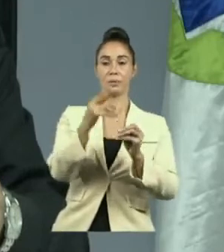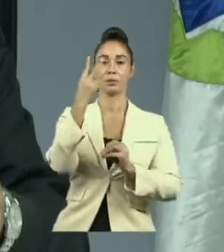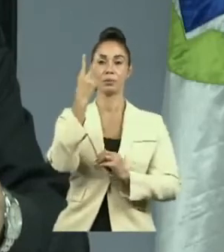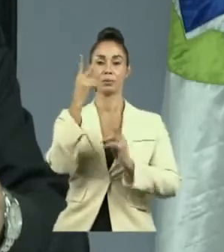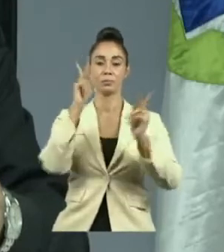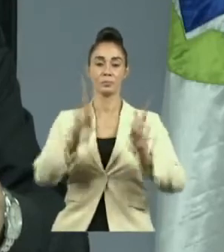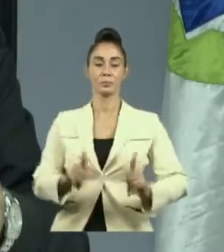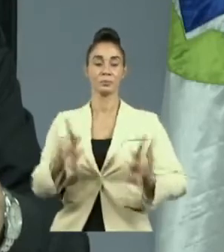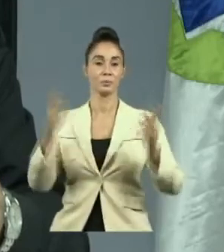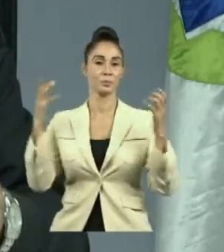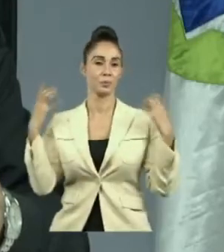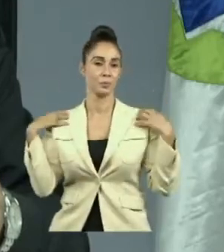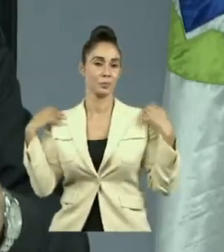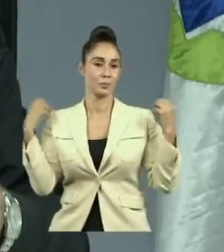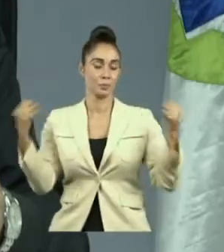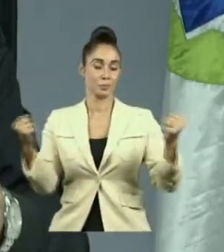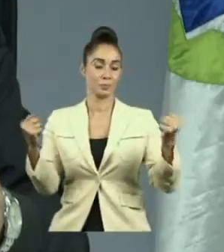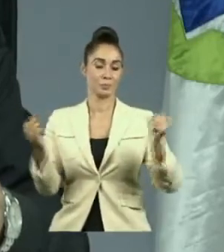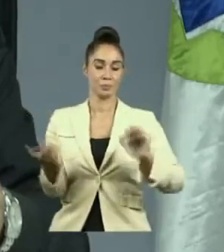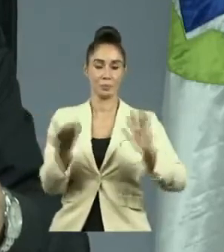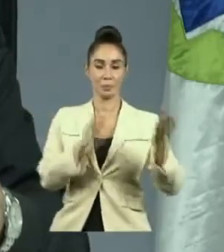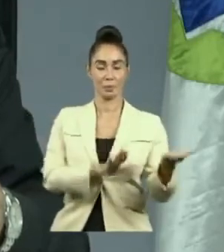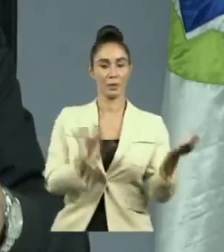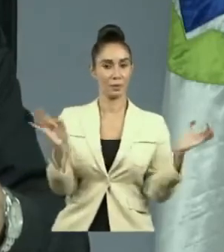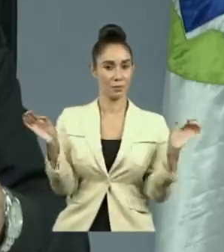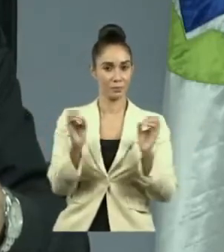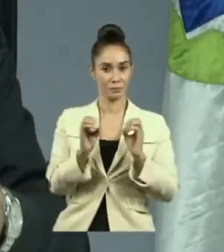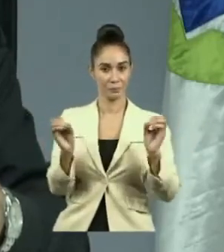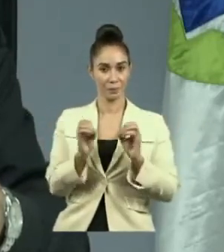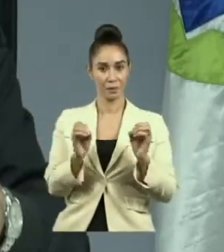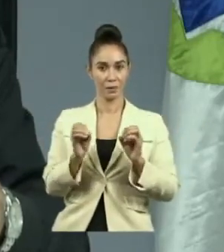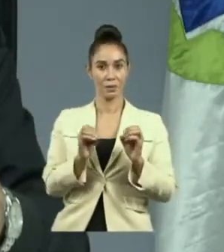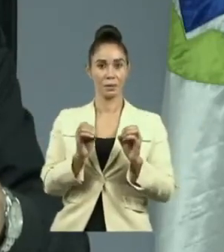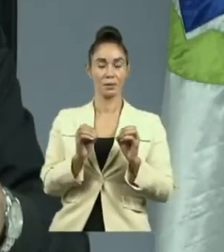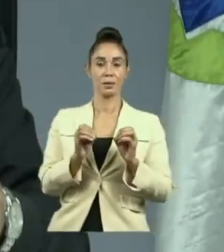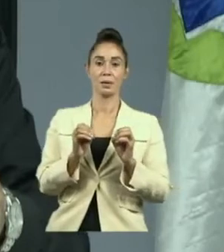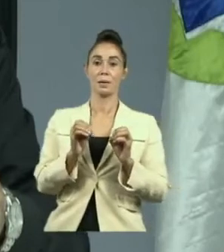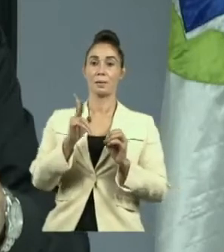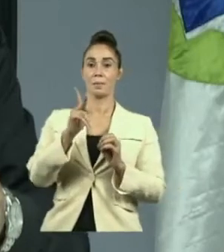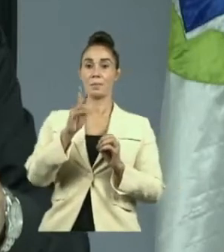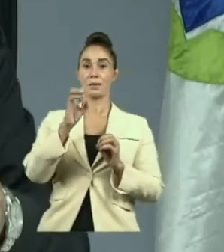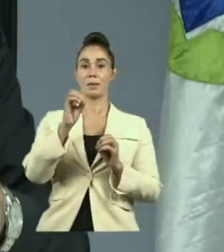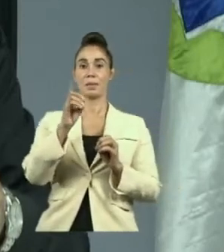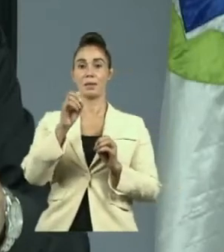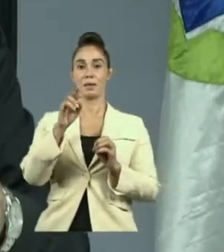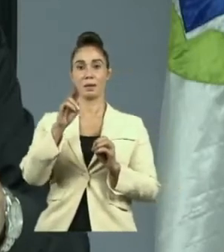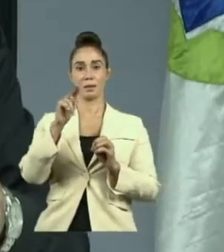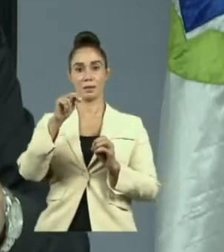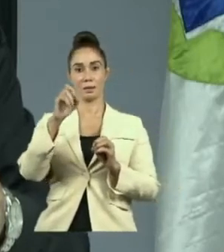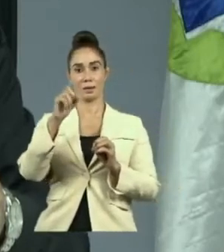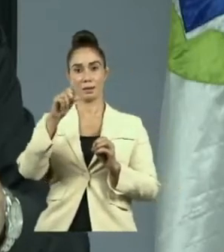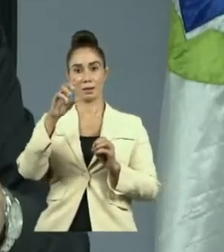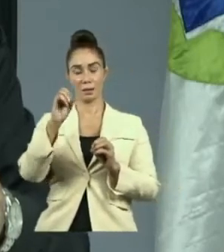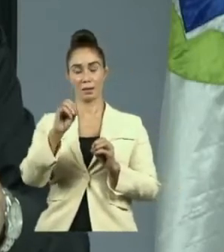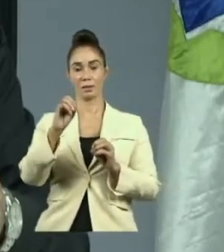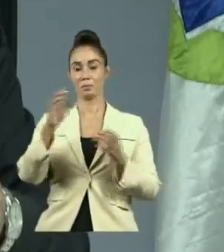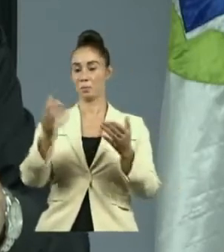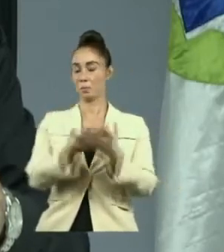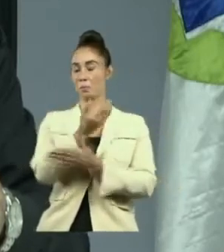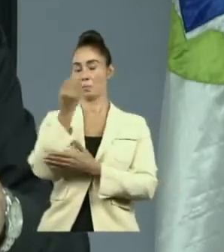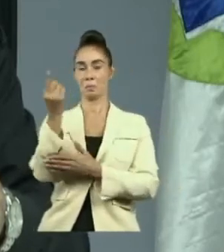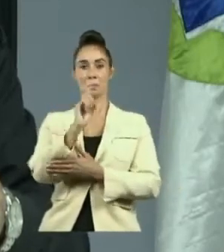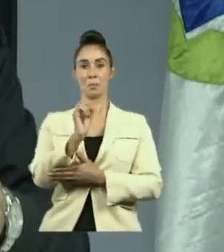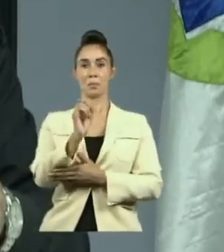recupera 20 fallecimiento pedernales 0 casos nuevos 3